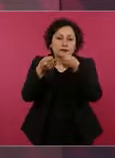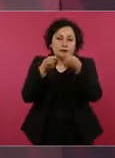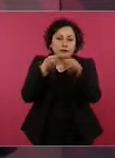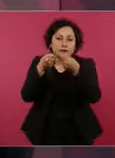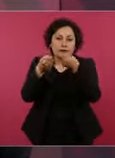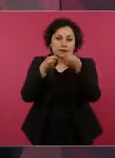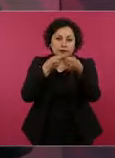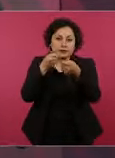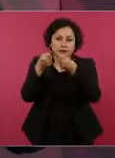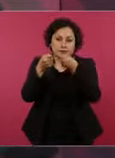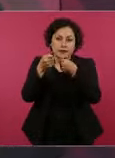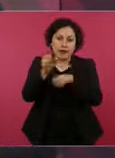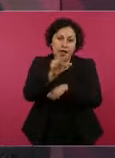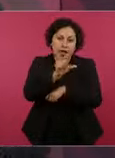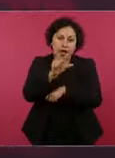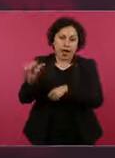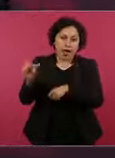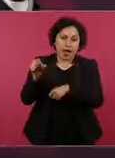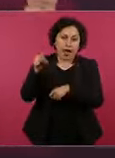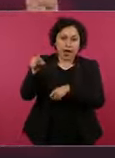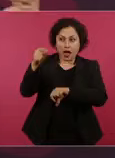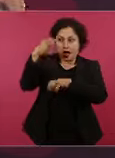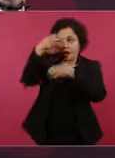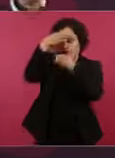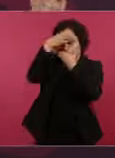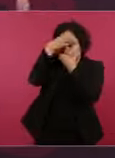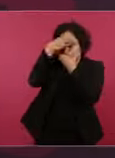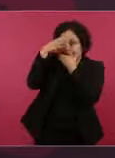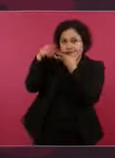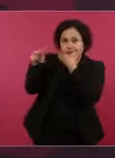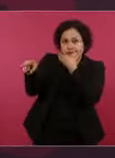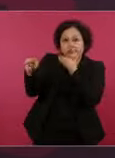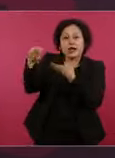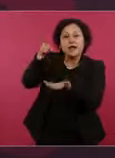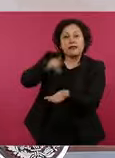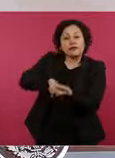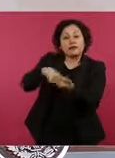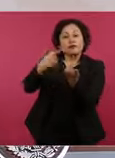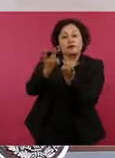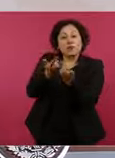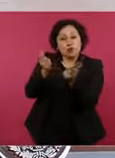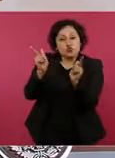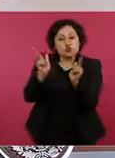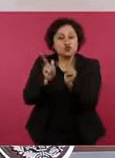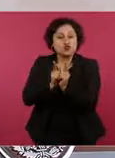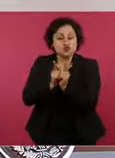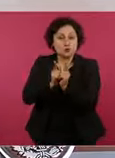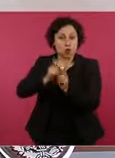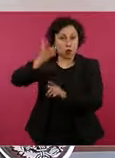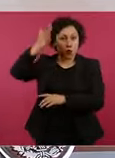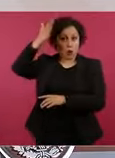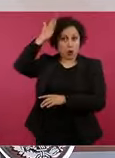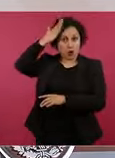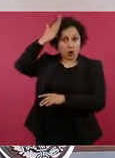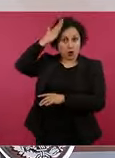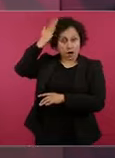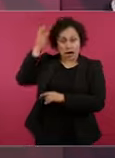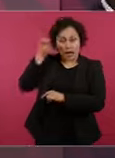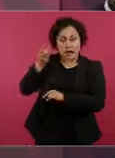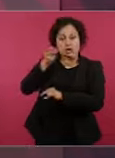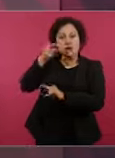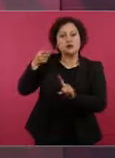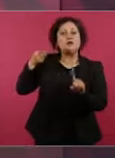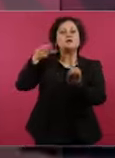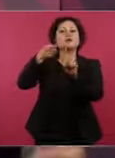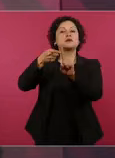a un encapuchado que es el dirigente de una organización que actúa en la